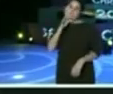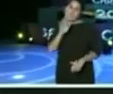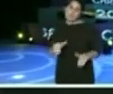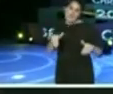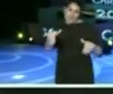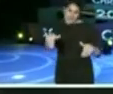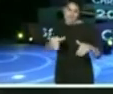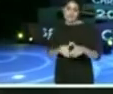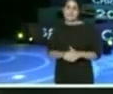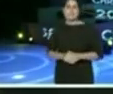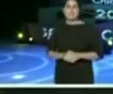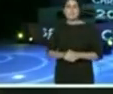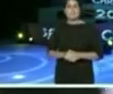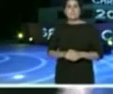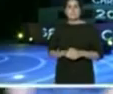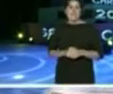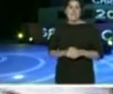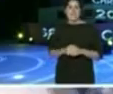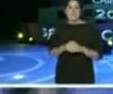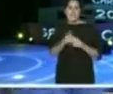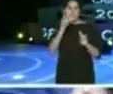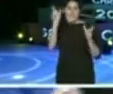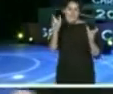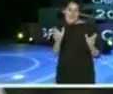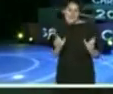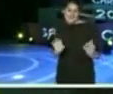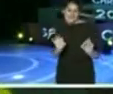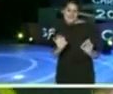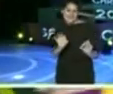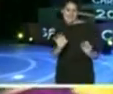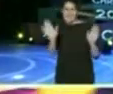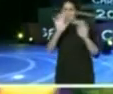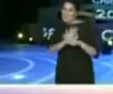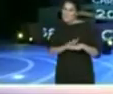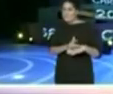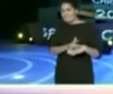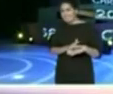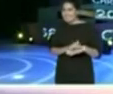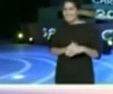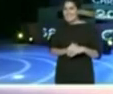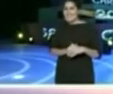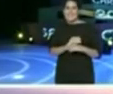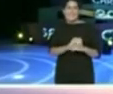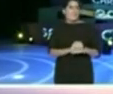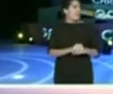también. Según se vea. No me hagas juegos de palabras, Alexis, a estas horas de la noche, ¿eh? No estamos ya para tantas alegrías. Bueno, ¿no? Sí. Bueno.